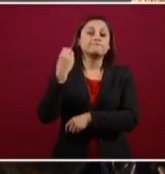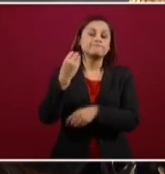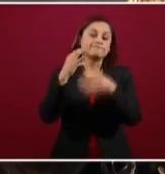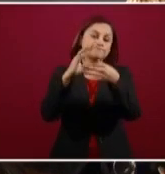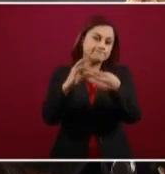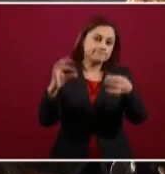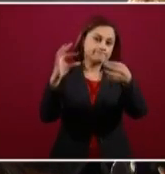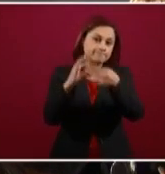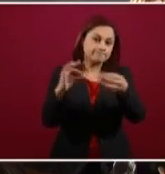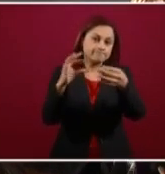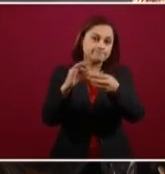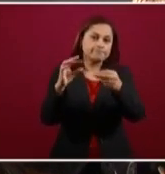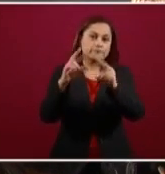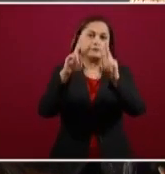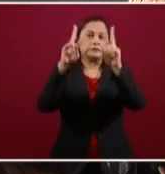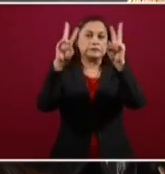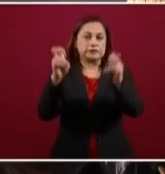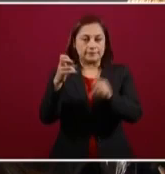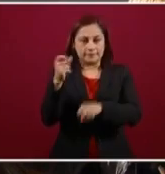asunto.